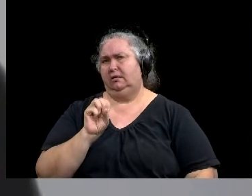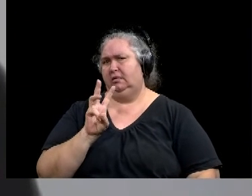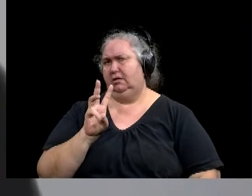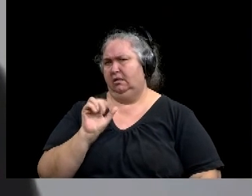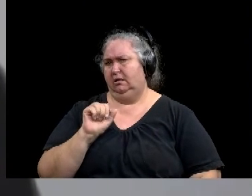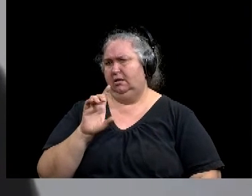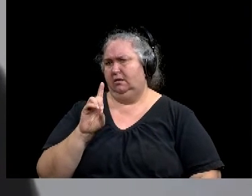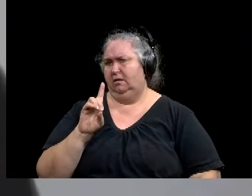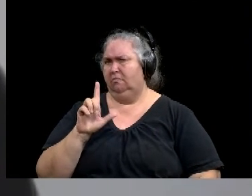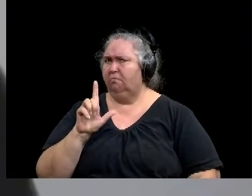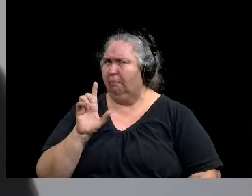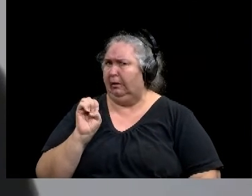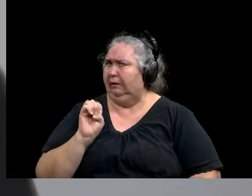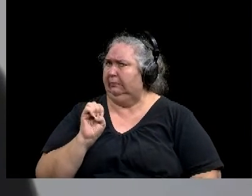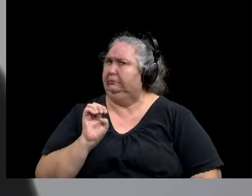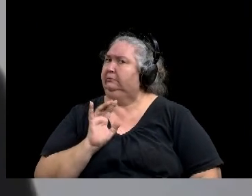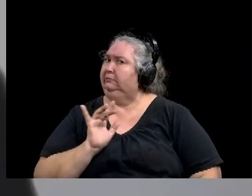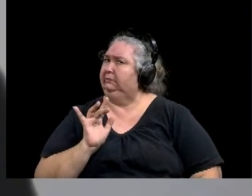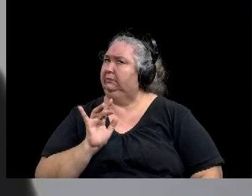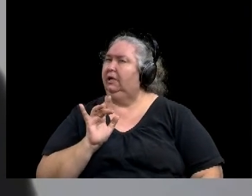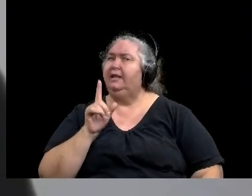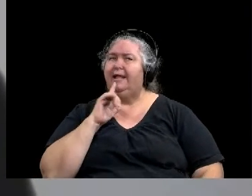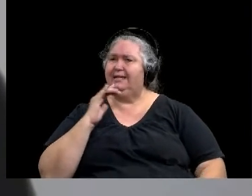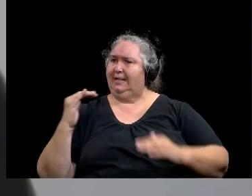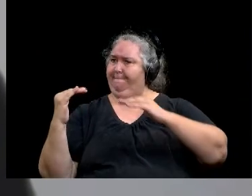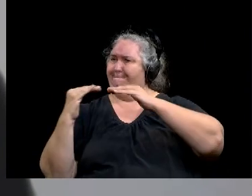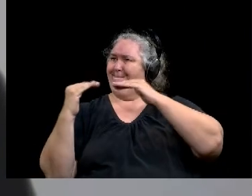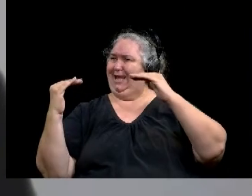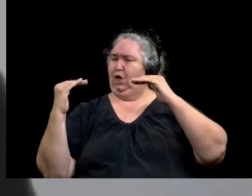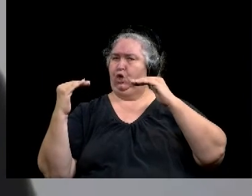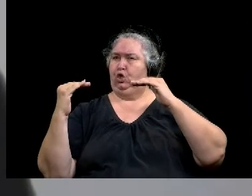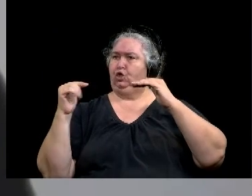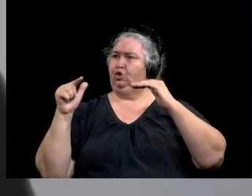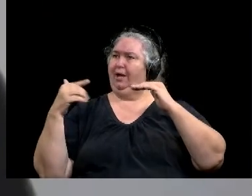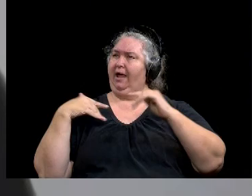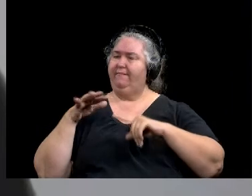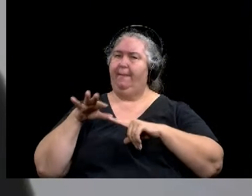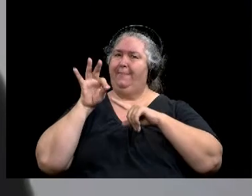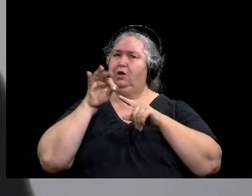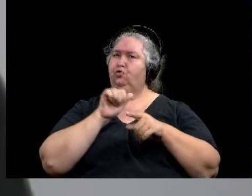de qué que se llama pierce